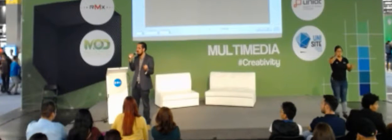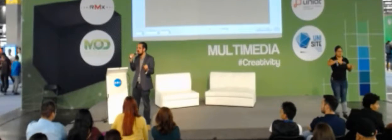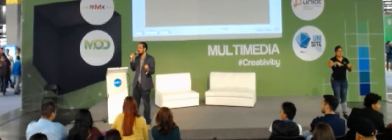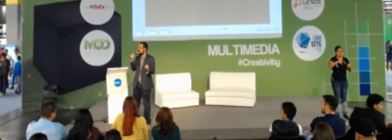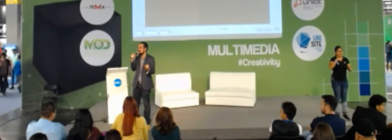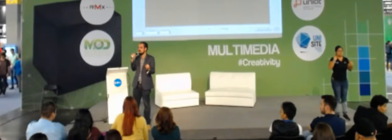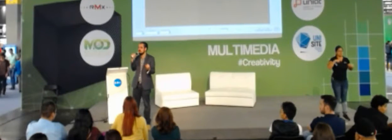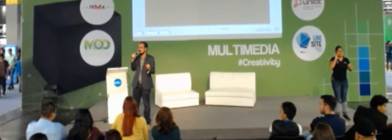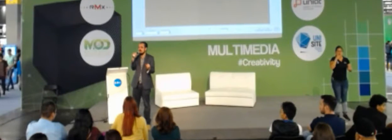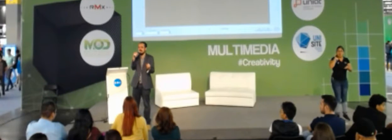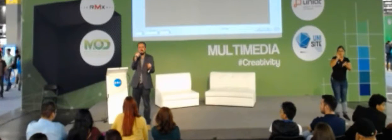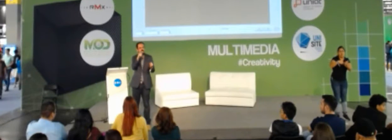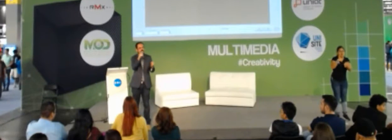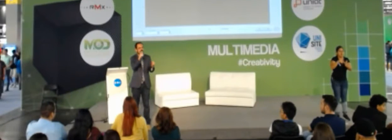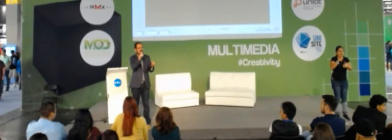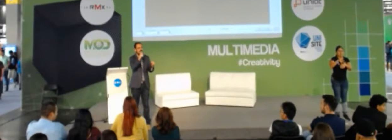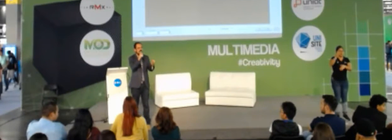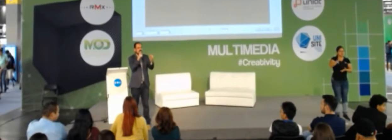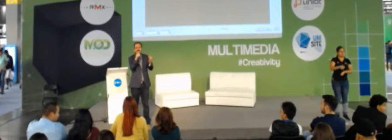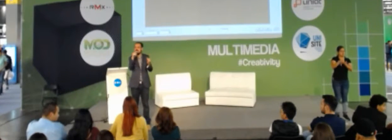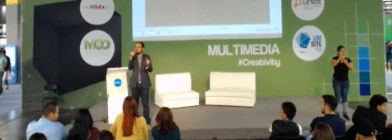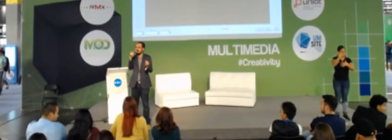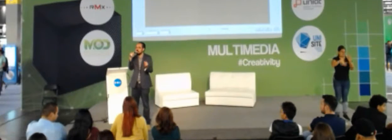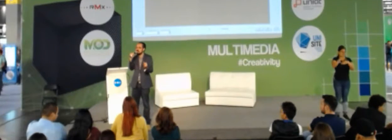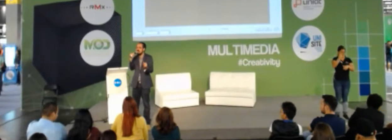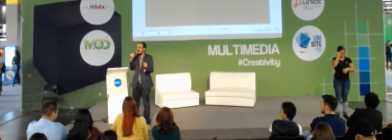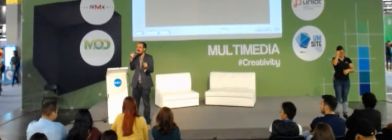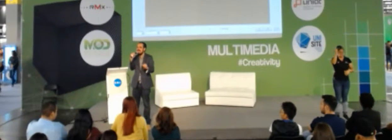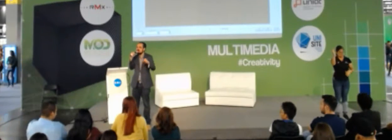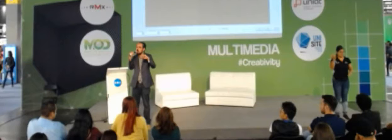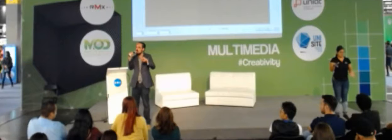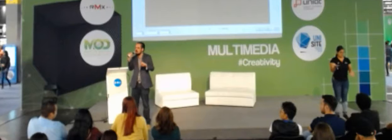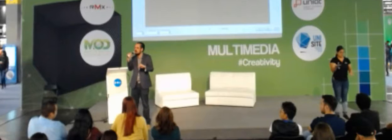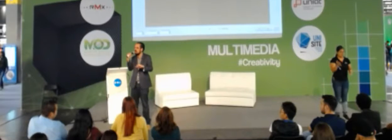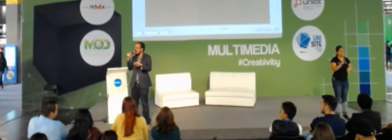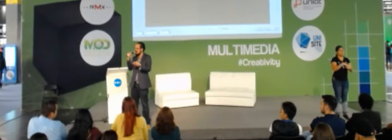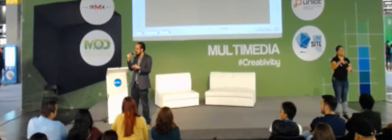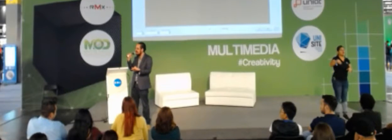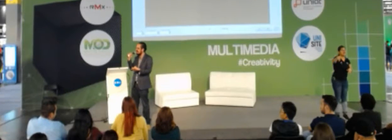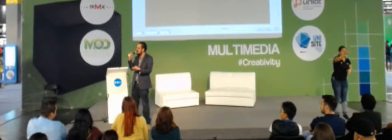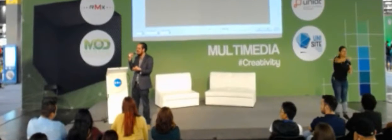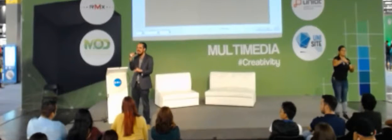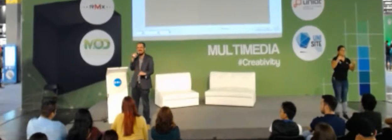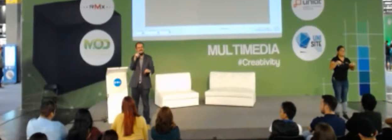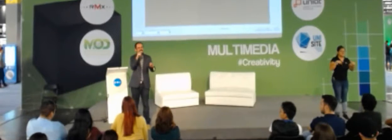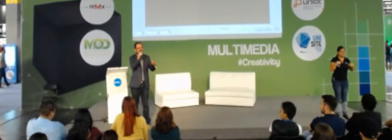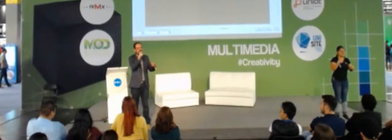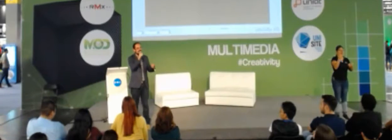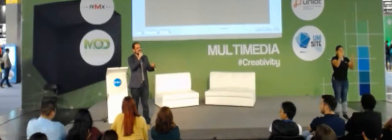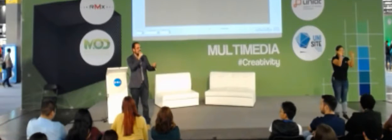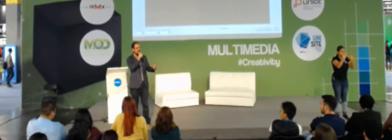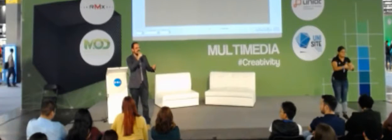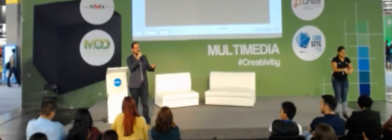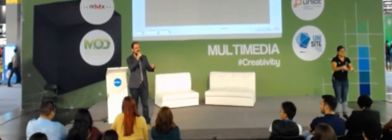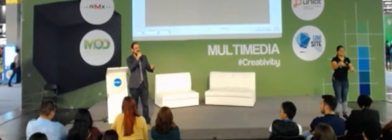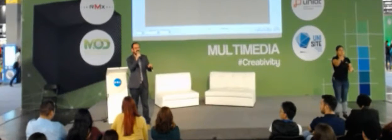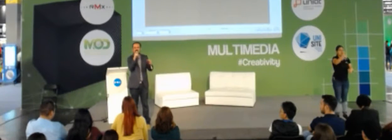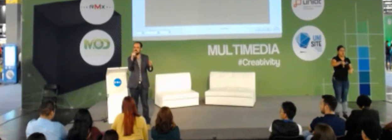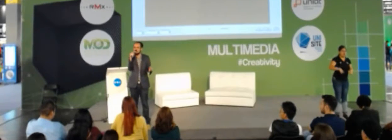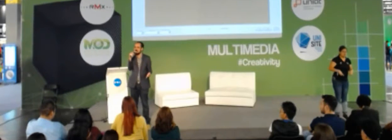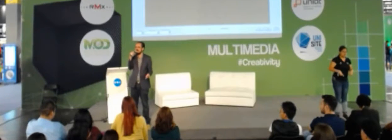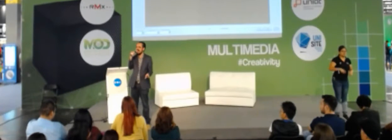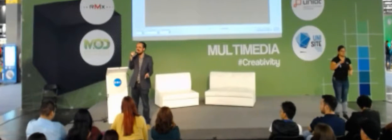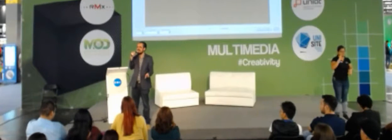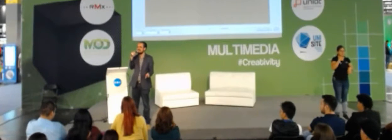desatendido. Imagínate. Desde el aspecto social, es un compromiso de las empresas y de las instancias de gobierno y de